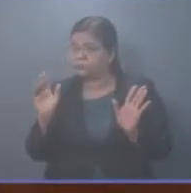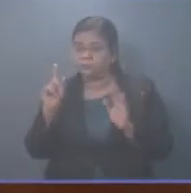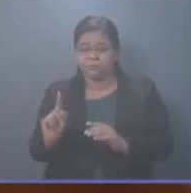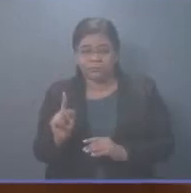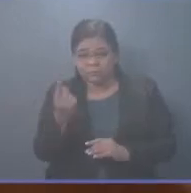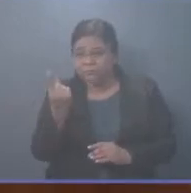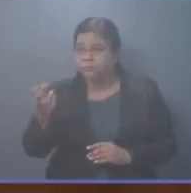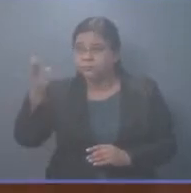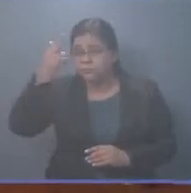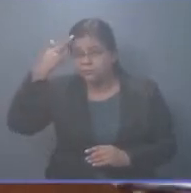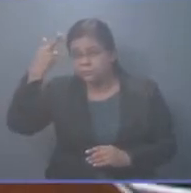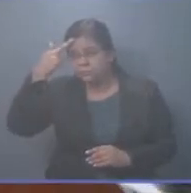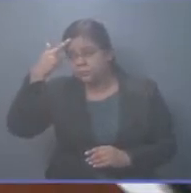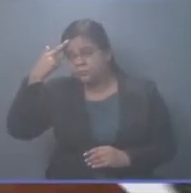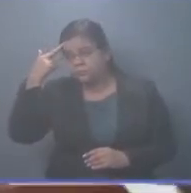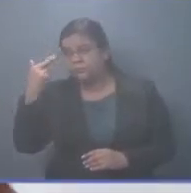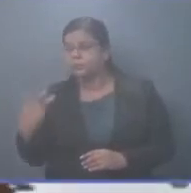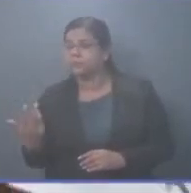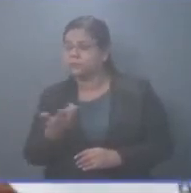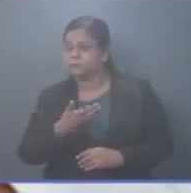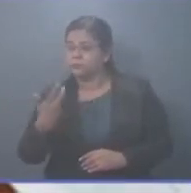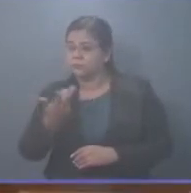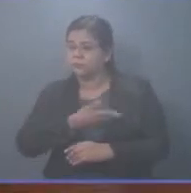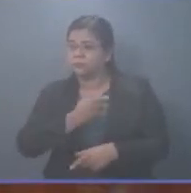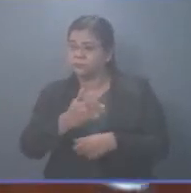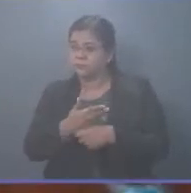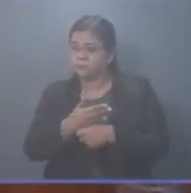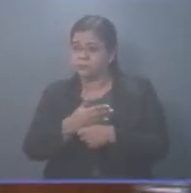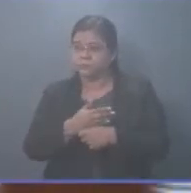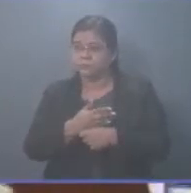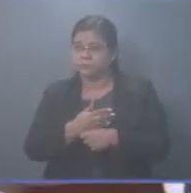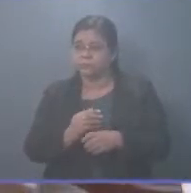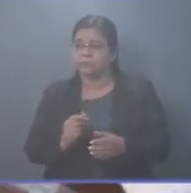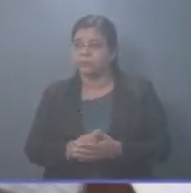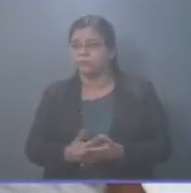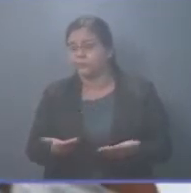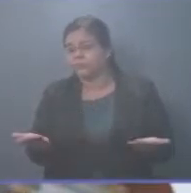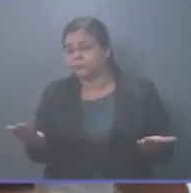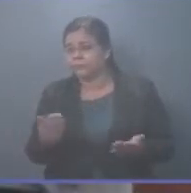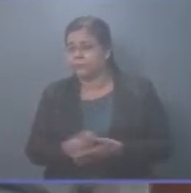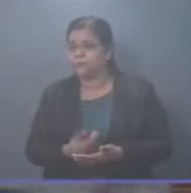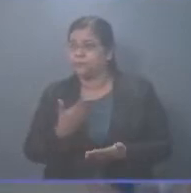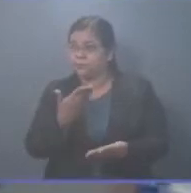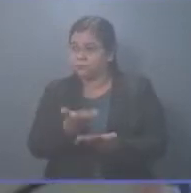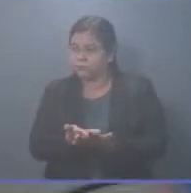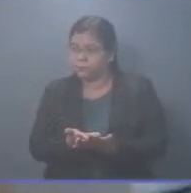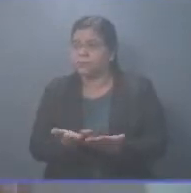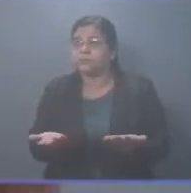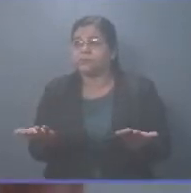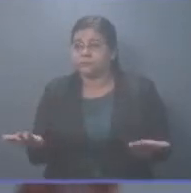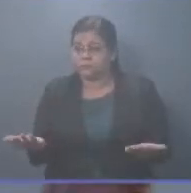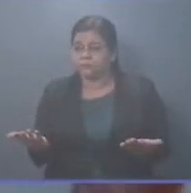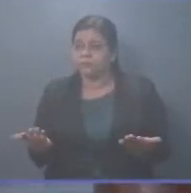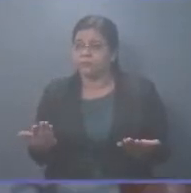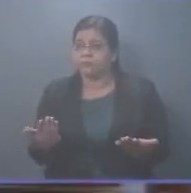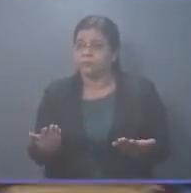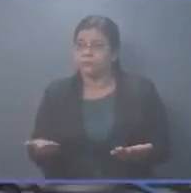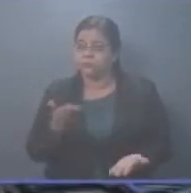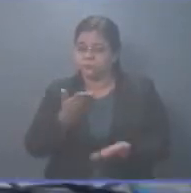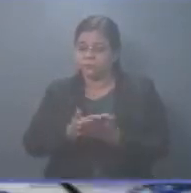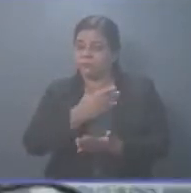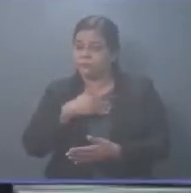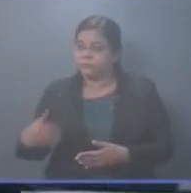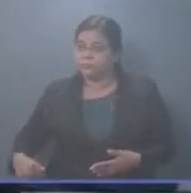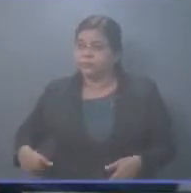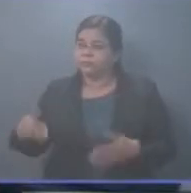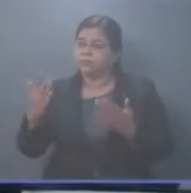única razón por la cual nuestro grupo parlamentario, pues, propone, porque la propuesta que hace el presidente